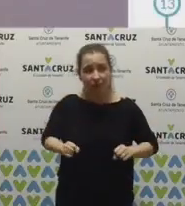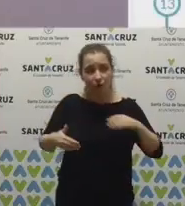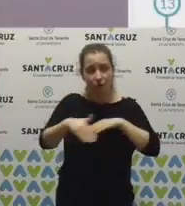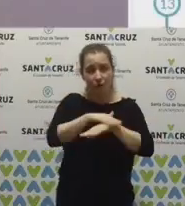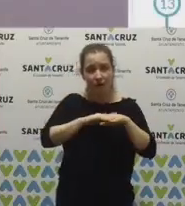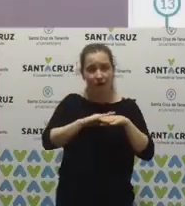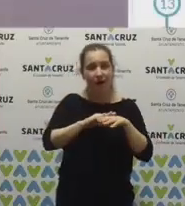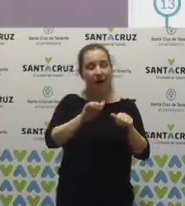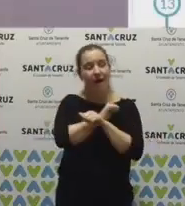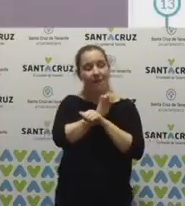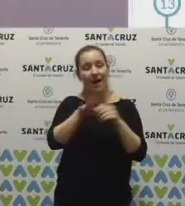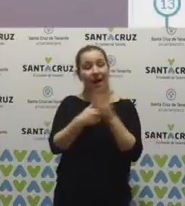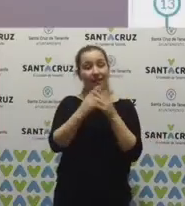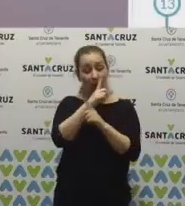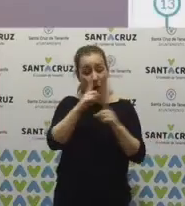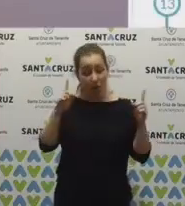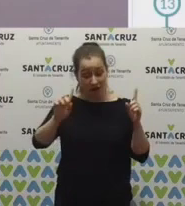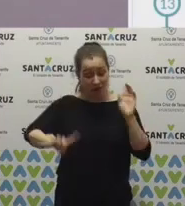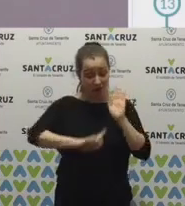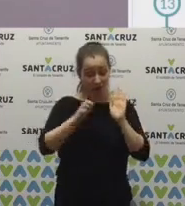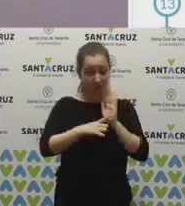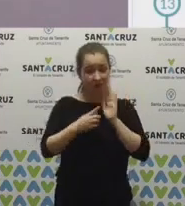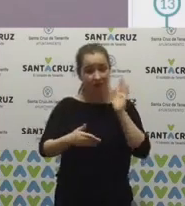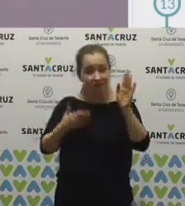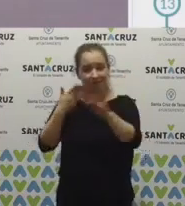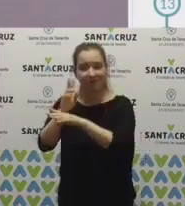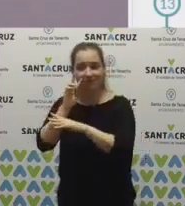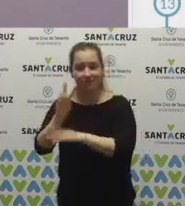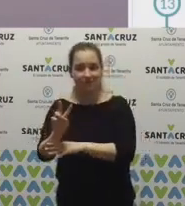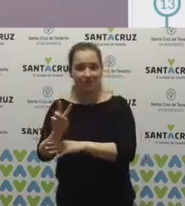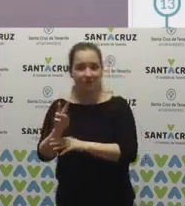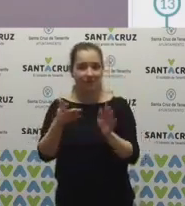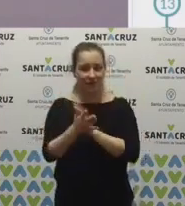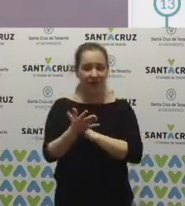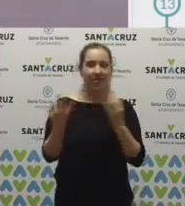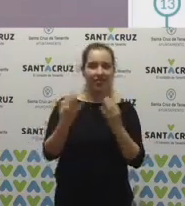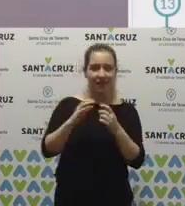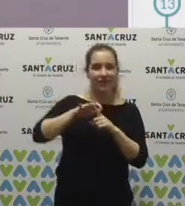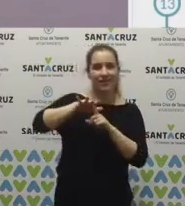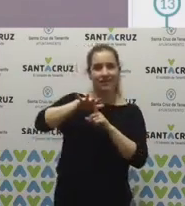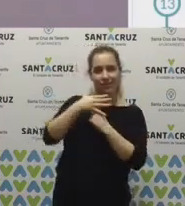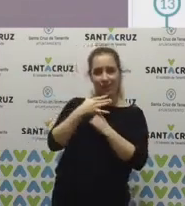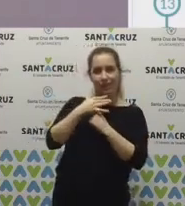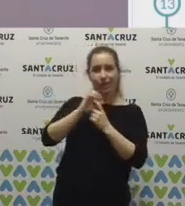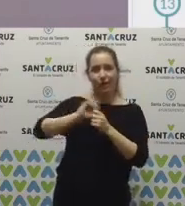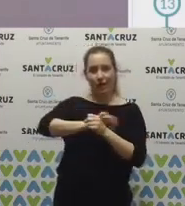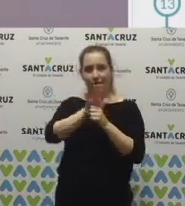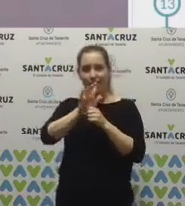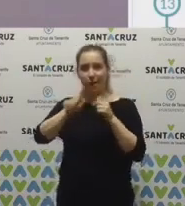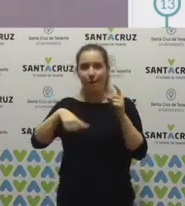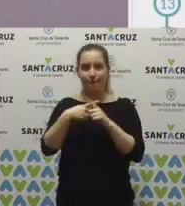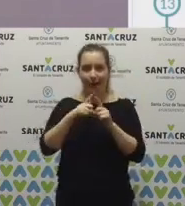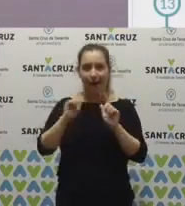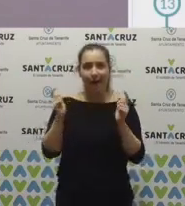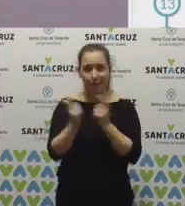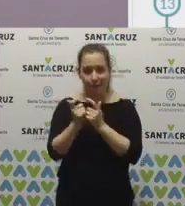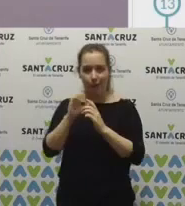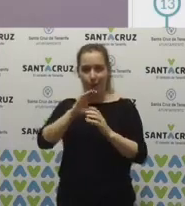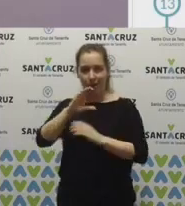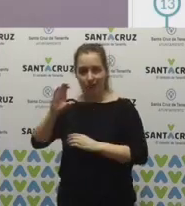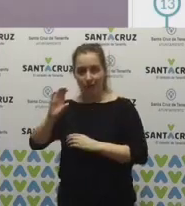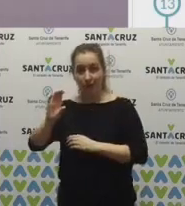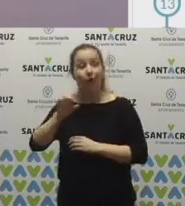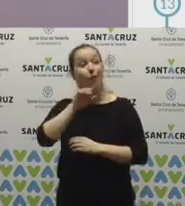a pasar un año completo para visitarlas tuvo que venir un poli y tuvo que venir una reunión de coalición canarias para que espera visitar a todas las